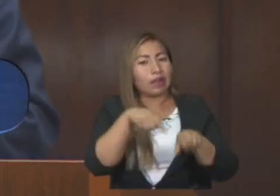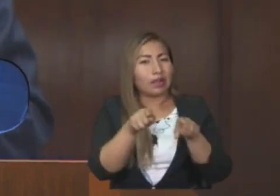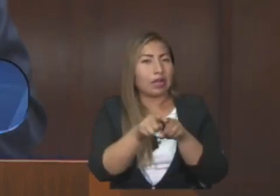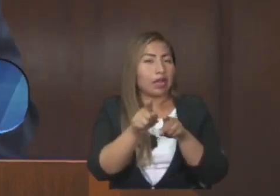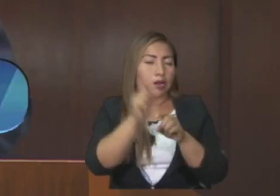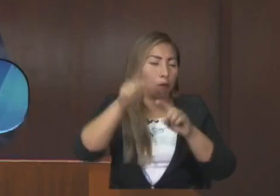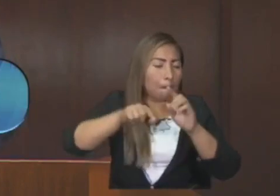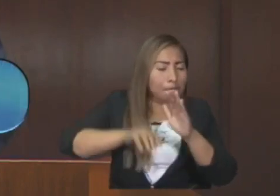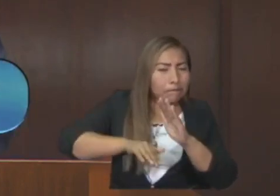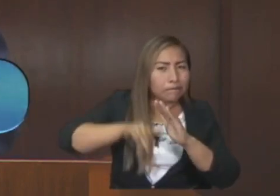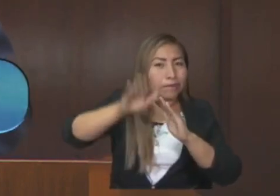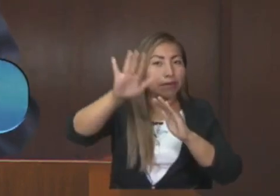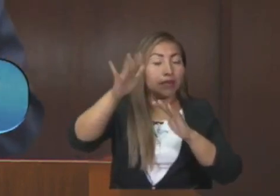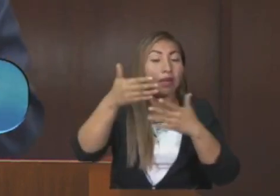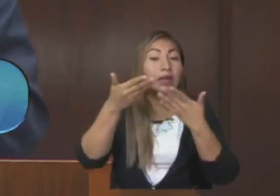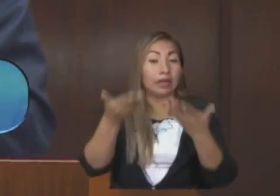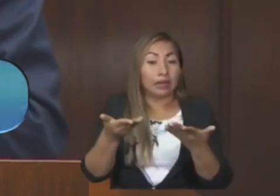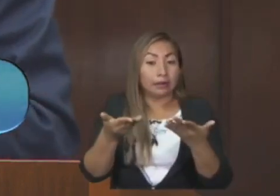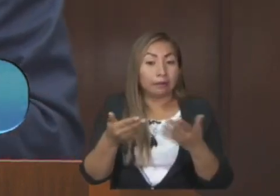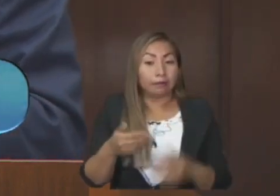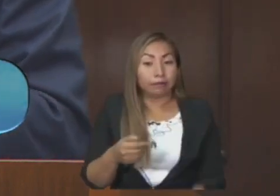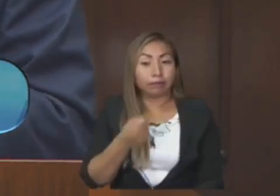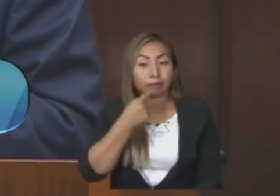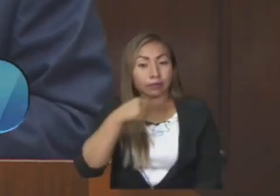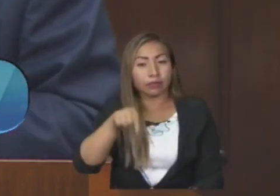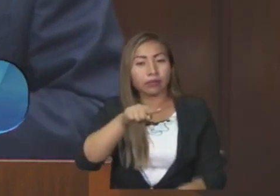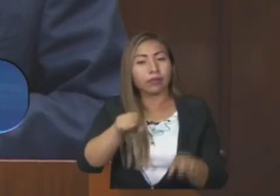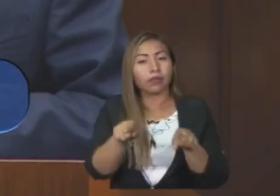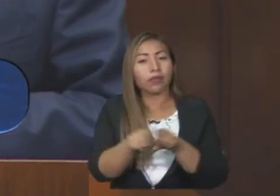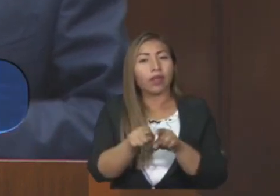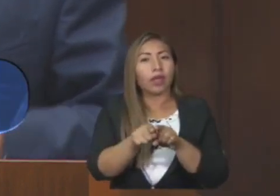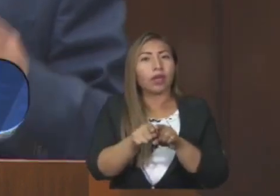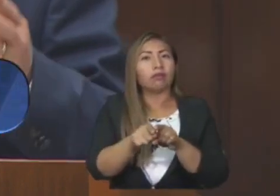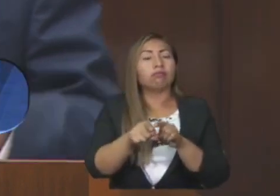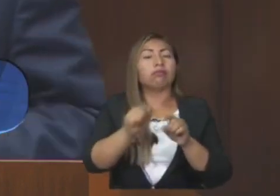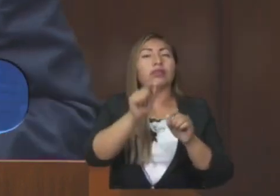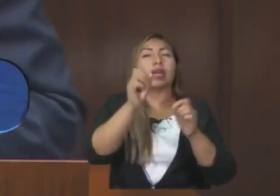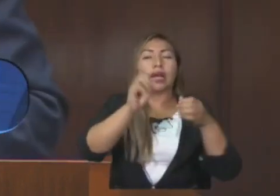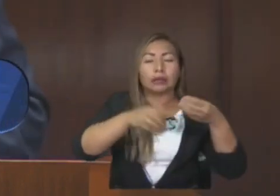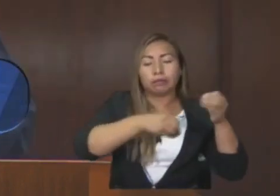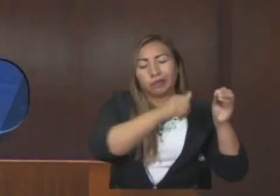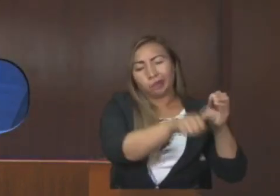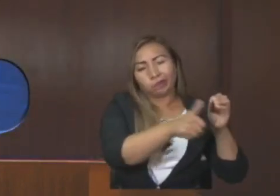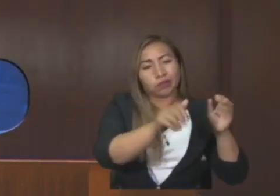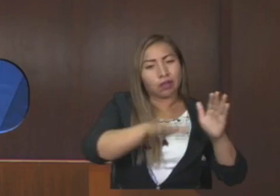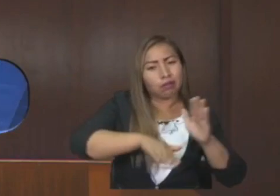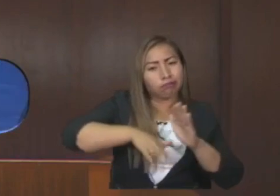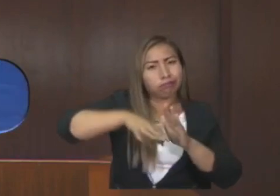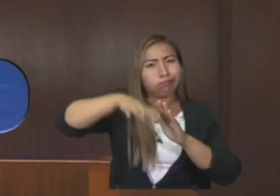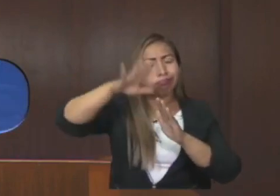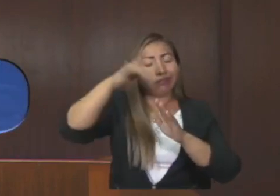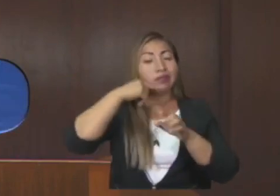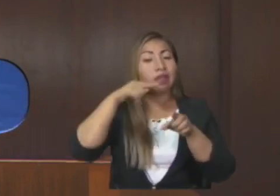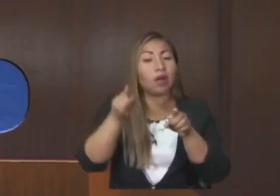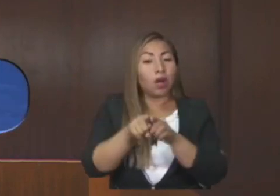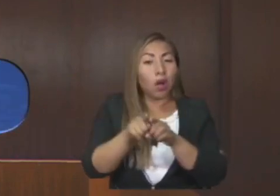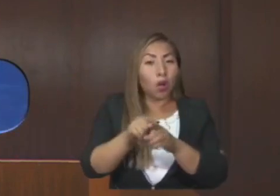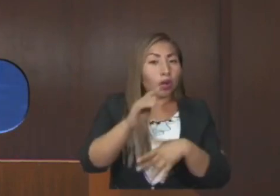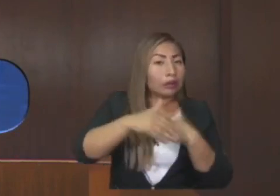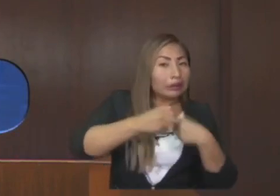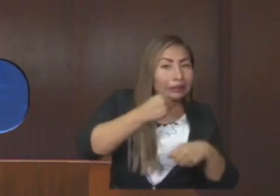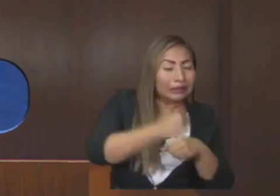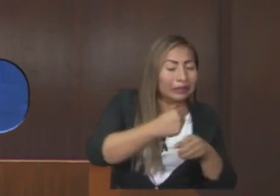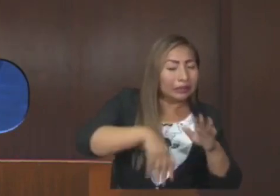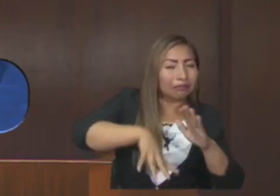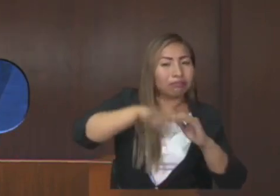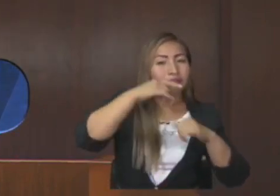alza. En la medida que el precio del cobre siga aumentando, en la medida que la producción siga aumentando,